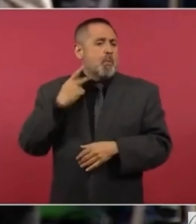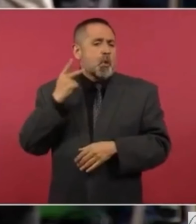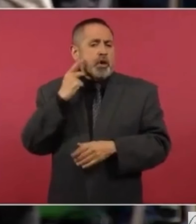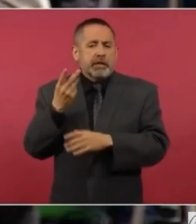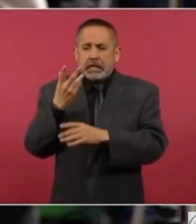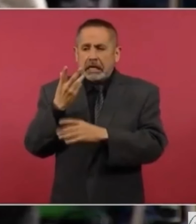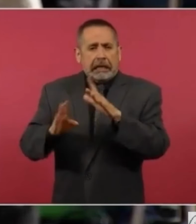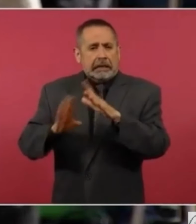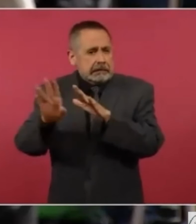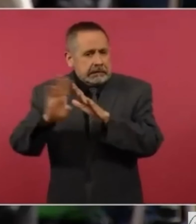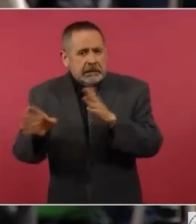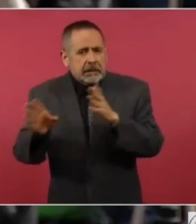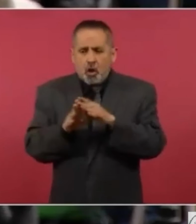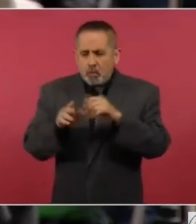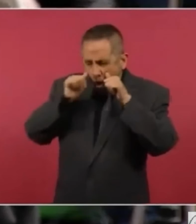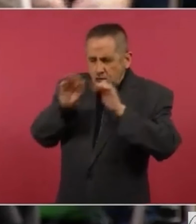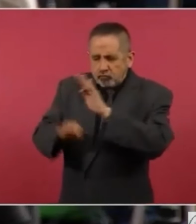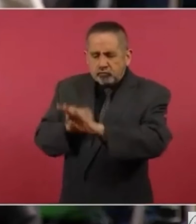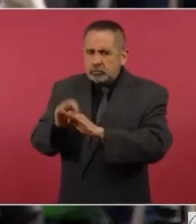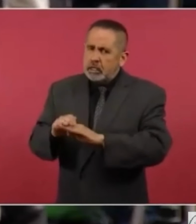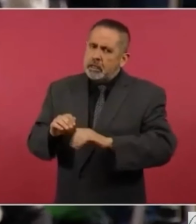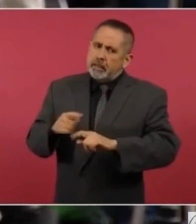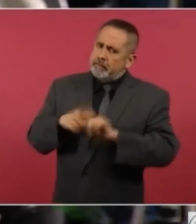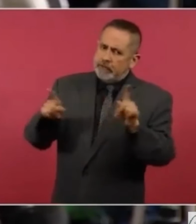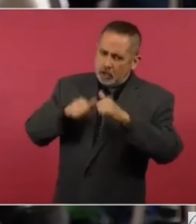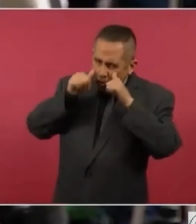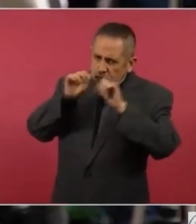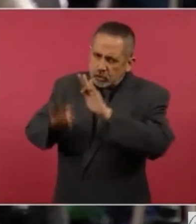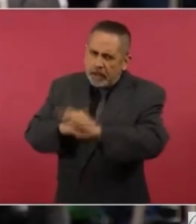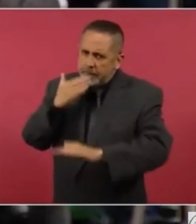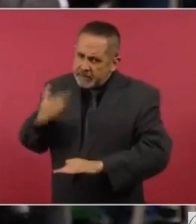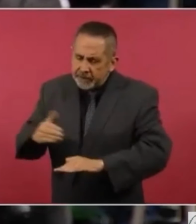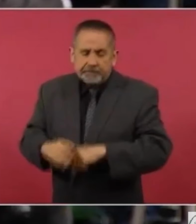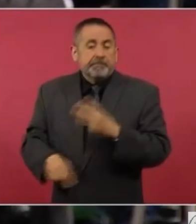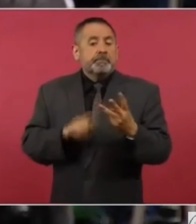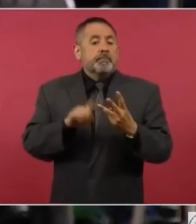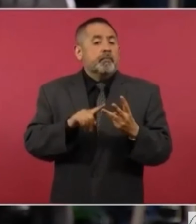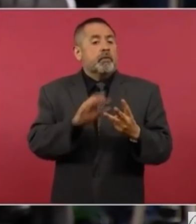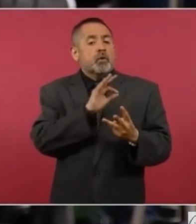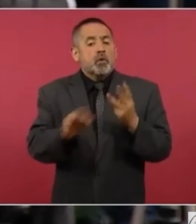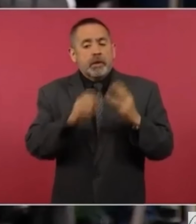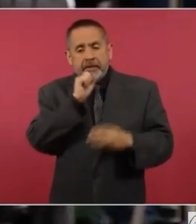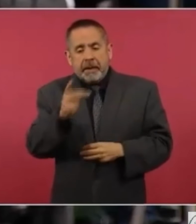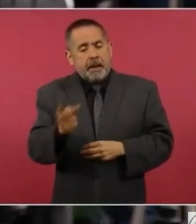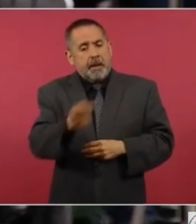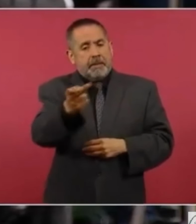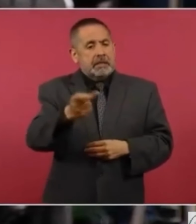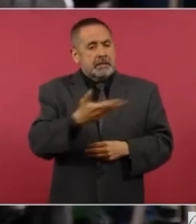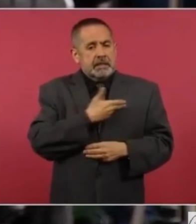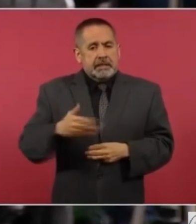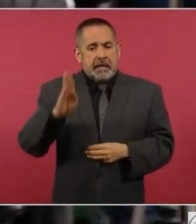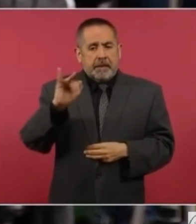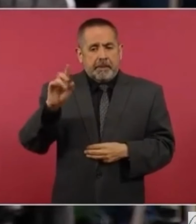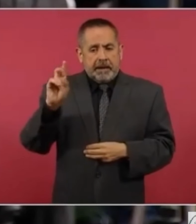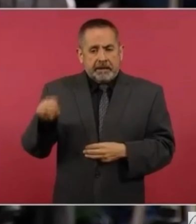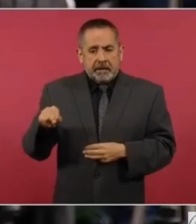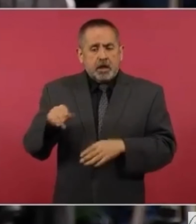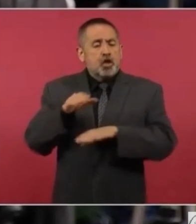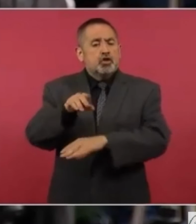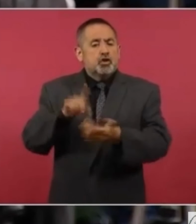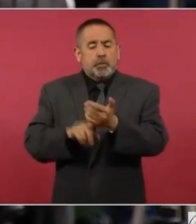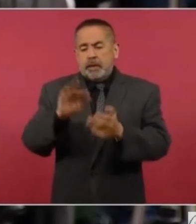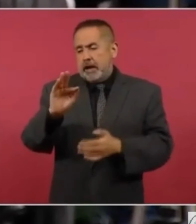en el trato que recibe los migrantes concretamente. Y finalmente, hablar también para el presidente Biden del tema del